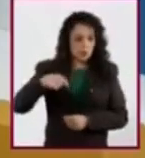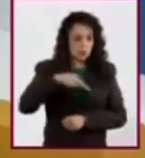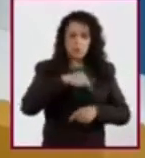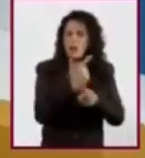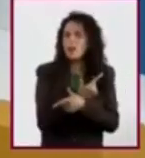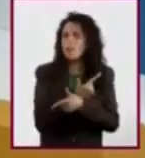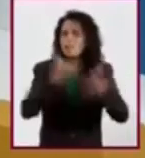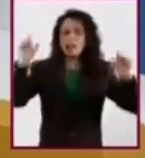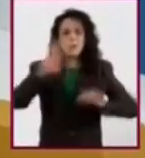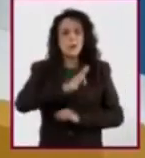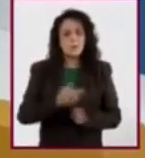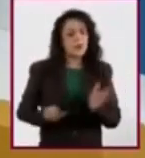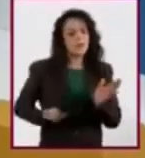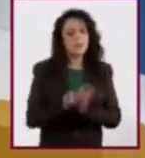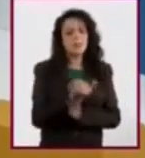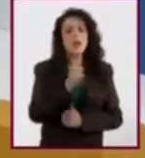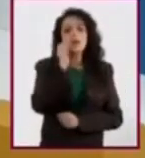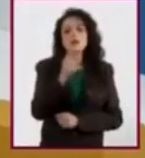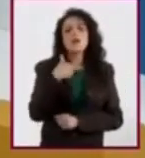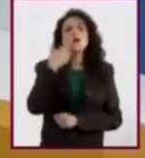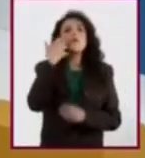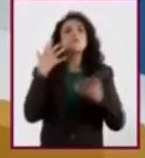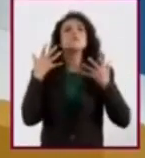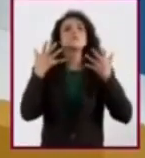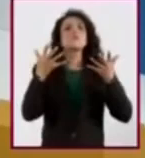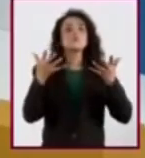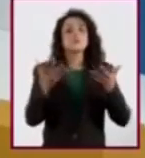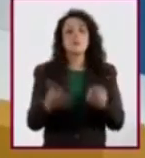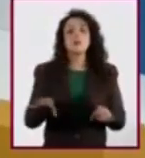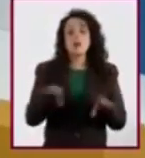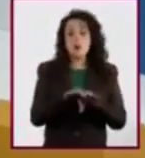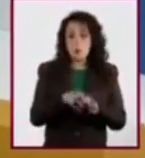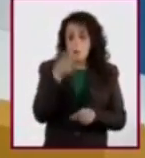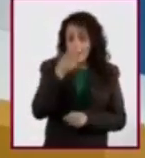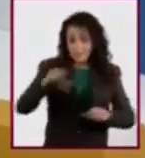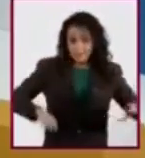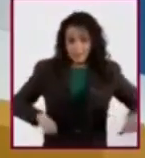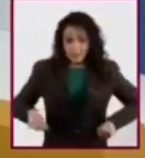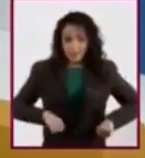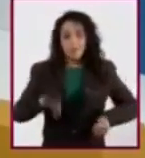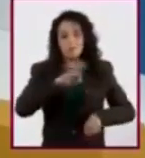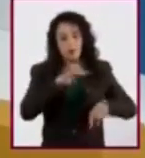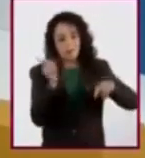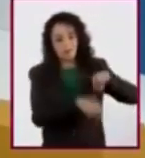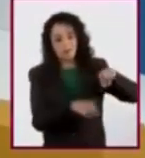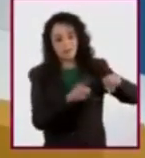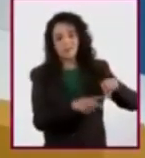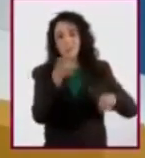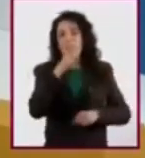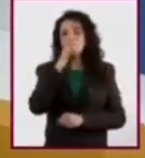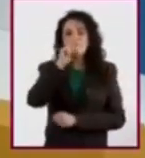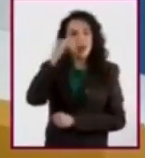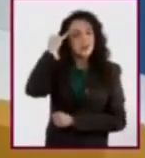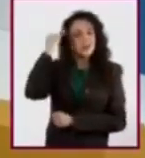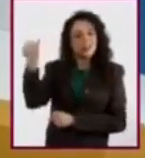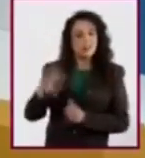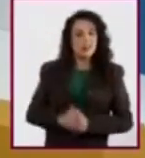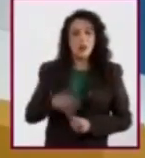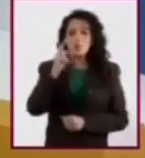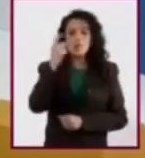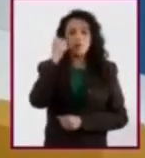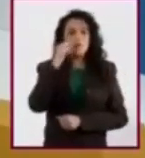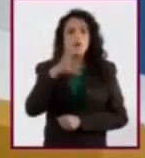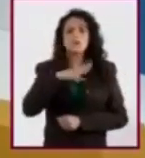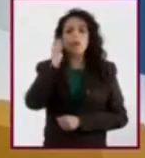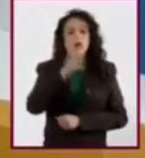decidir qué mundo queremos y por medio de nuestras acciones, cambiar esos prejuicios, no importando que estén presentes en nuestra historia